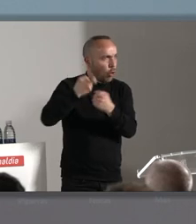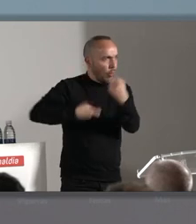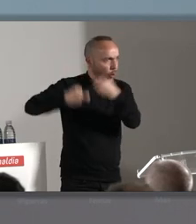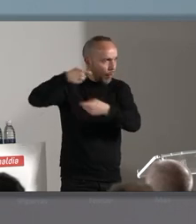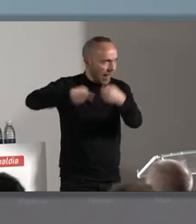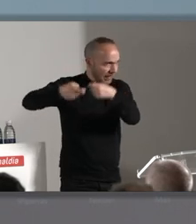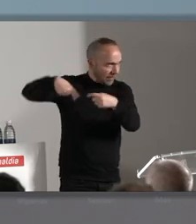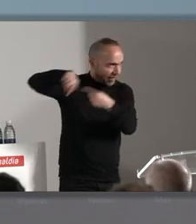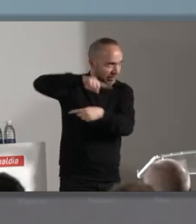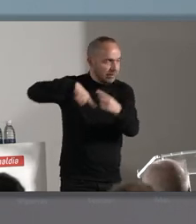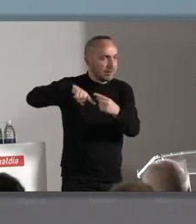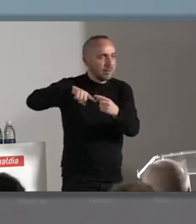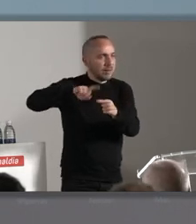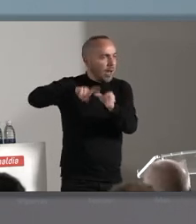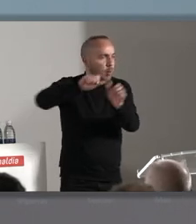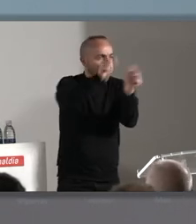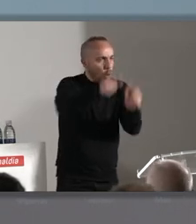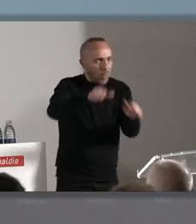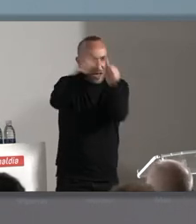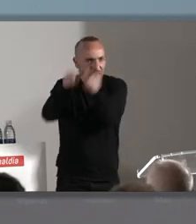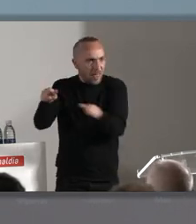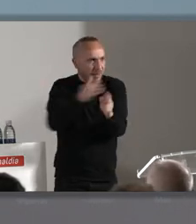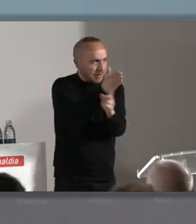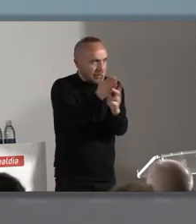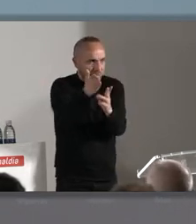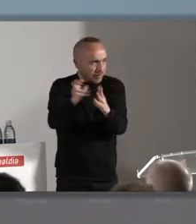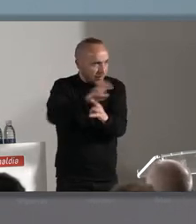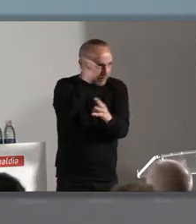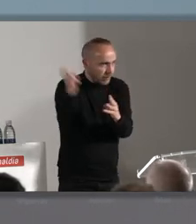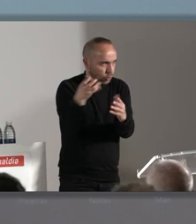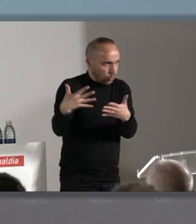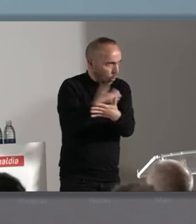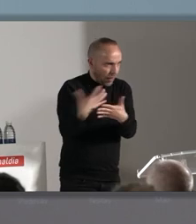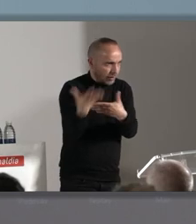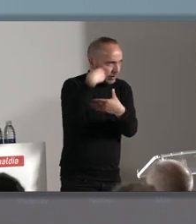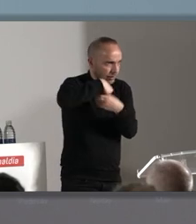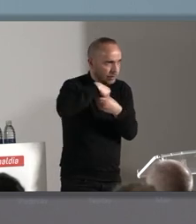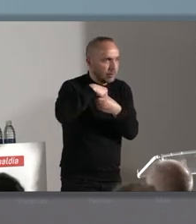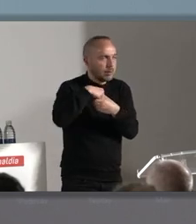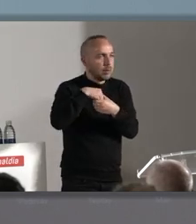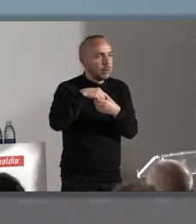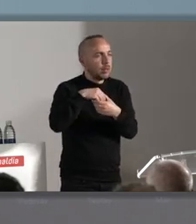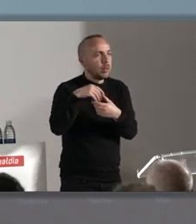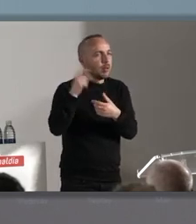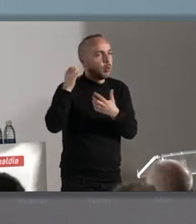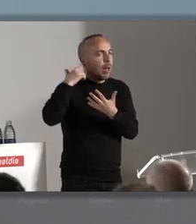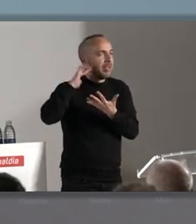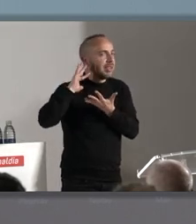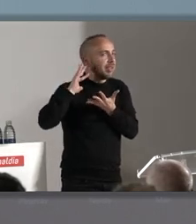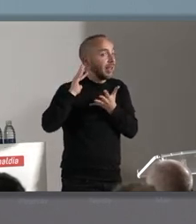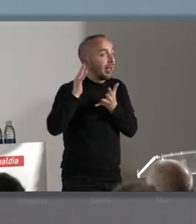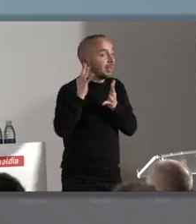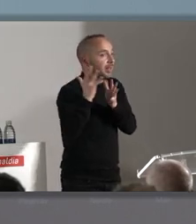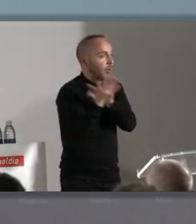agrupa todas las modalidades, y ahí existe cierta cohabitación y por tanto, cierta transición, digamos, hacia el